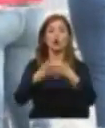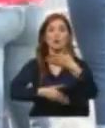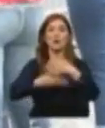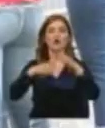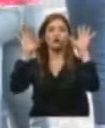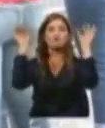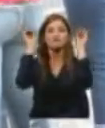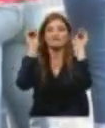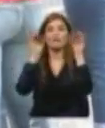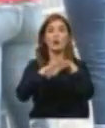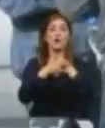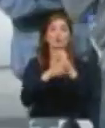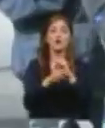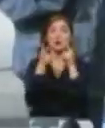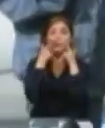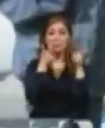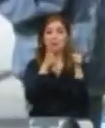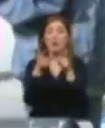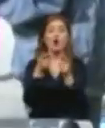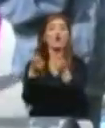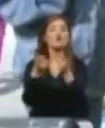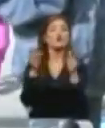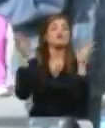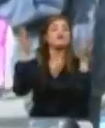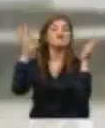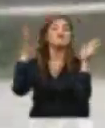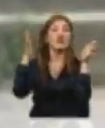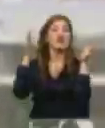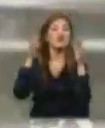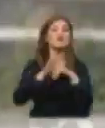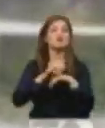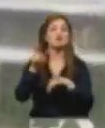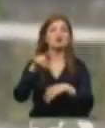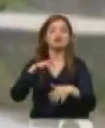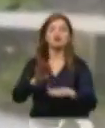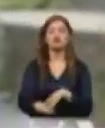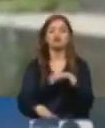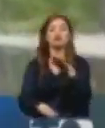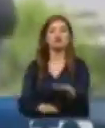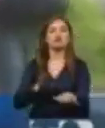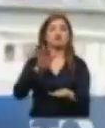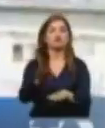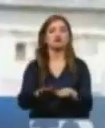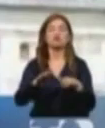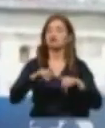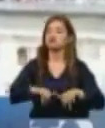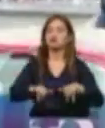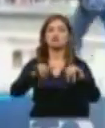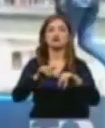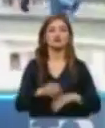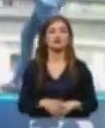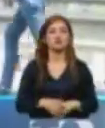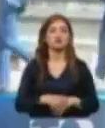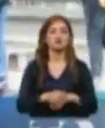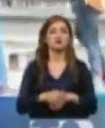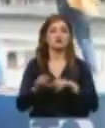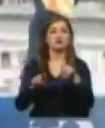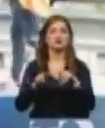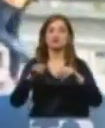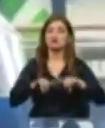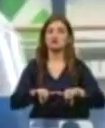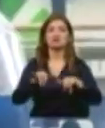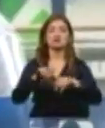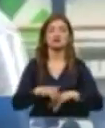documento aprovechando la falta de controles en el límite fronterizo lo hacen a pie para evitar inconvenientes y muchos están dispuestos a